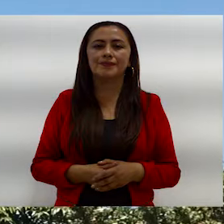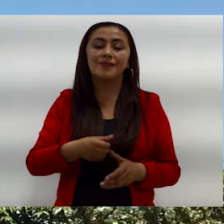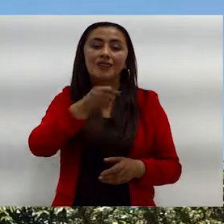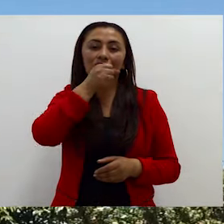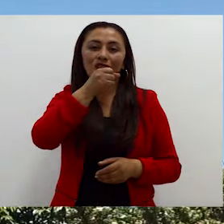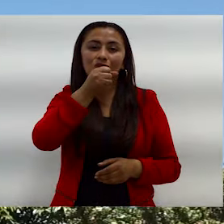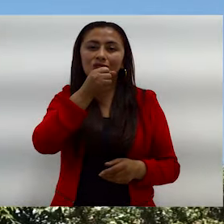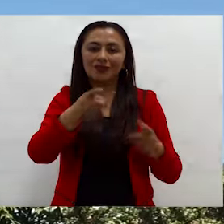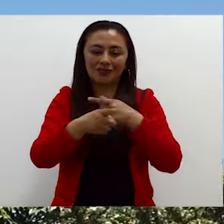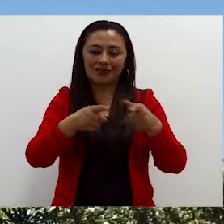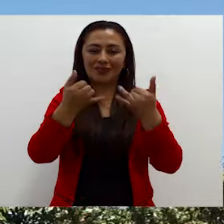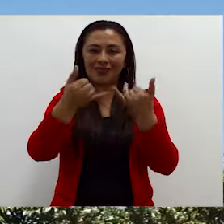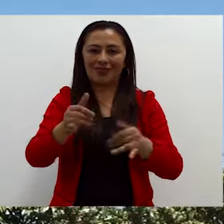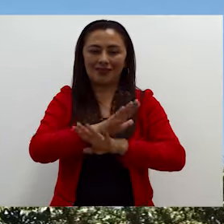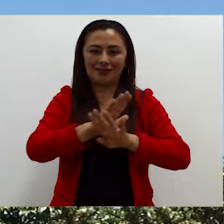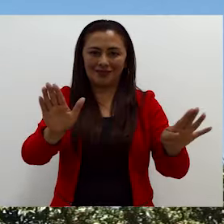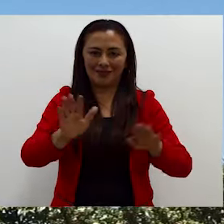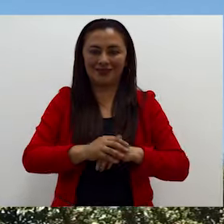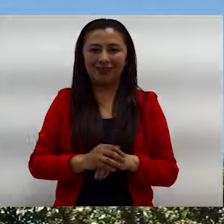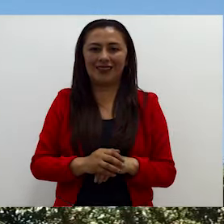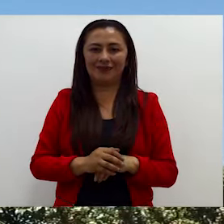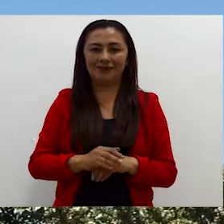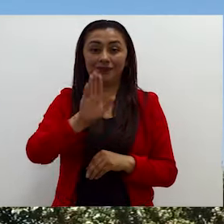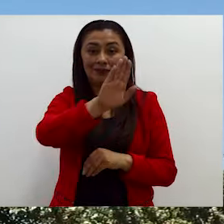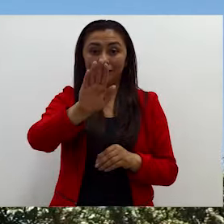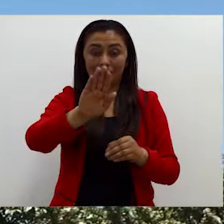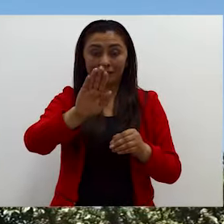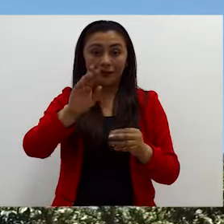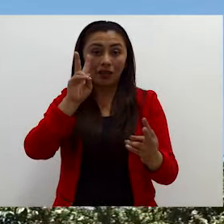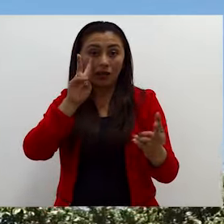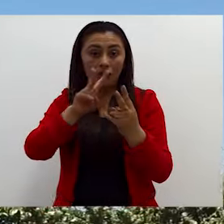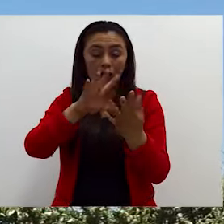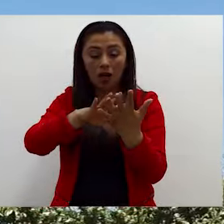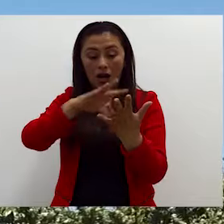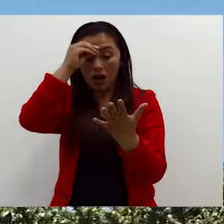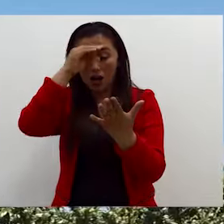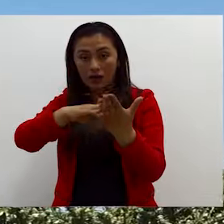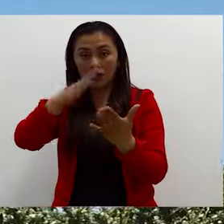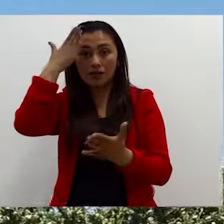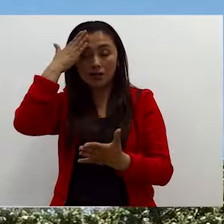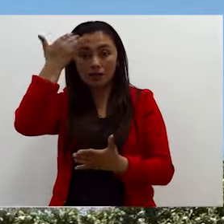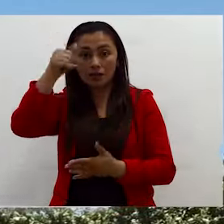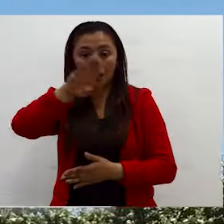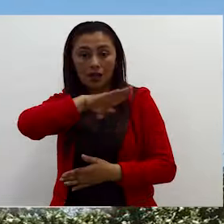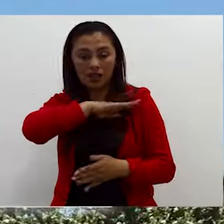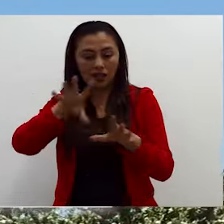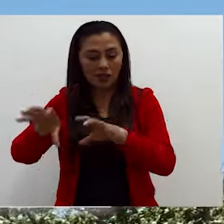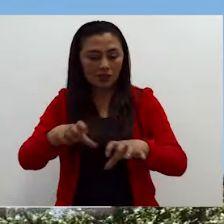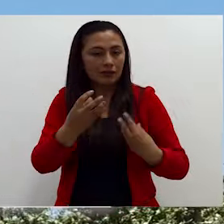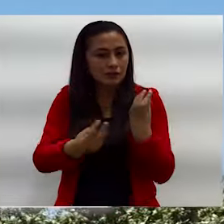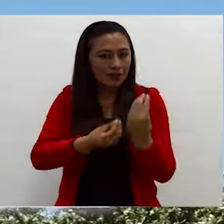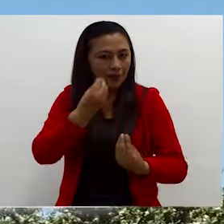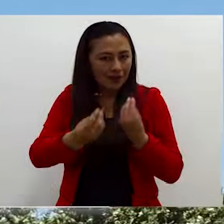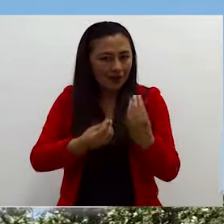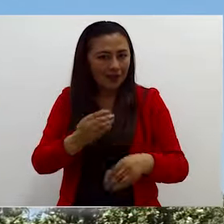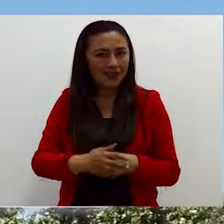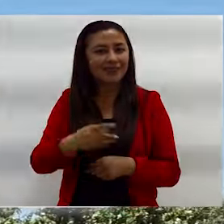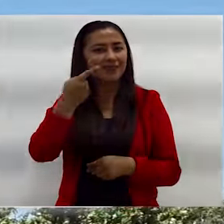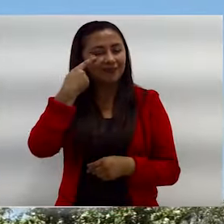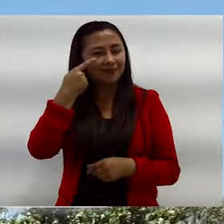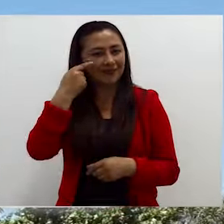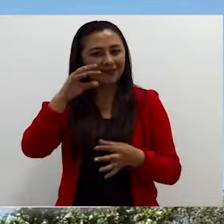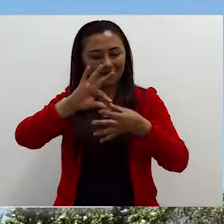Y estas han sido las noticias más importantes de la semana. Si usted quiere conocer más información y todas las actividades que realiza la Administración Municipal